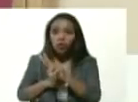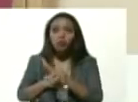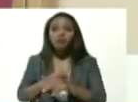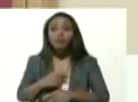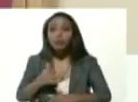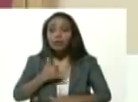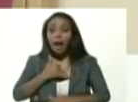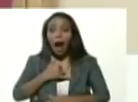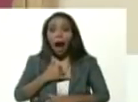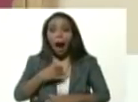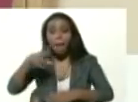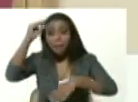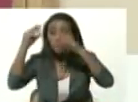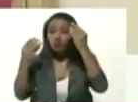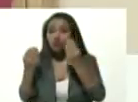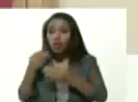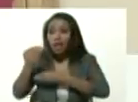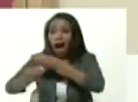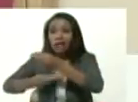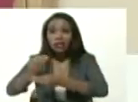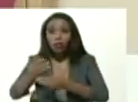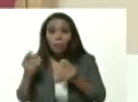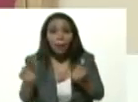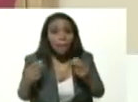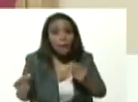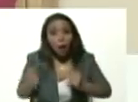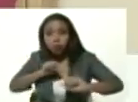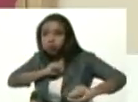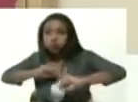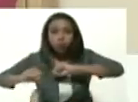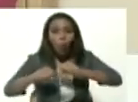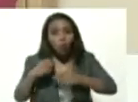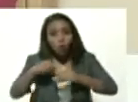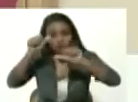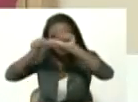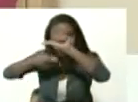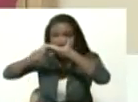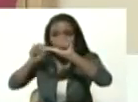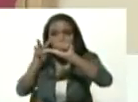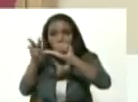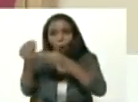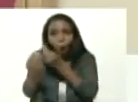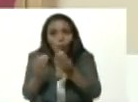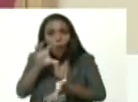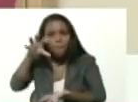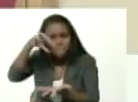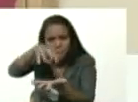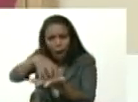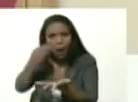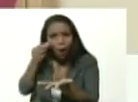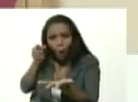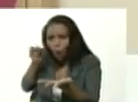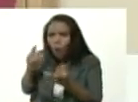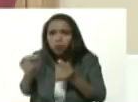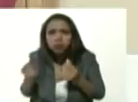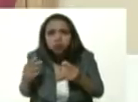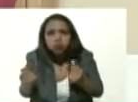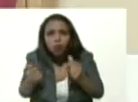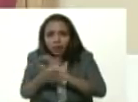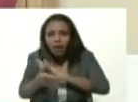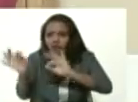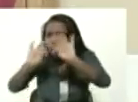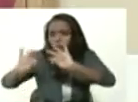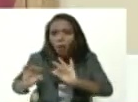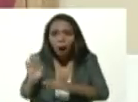de lo que ellos dicen, lo que están haciendo, lo que están activando. Y uno revisa también su mapa de activación, de medidas